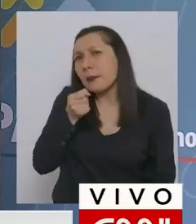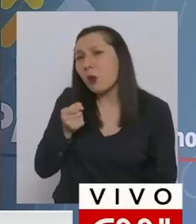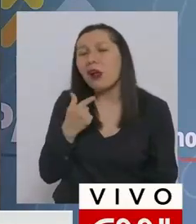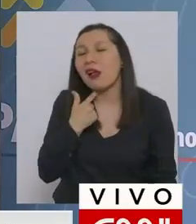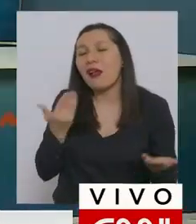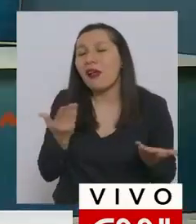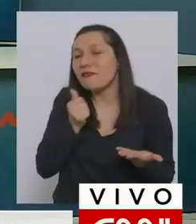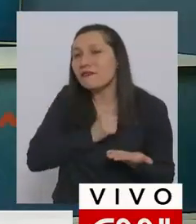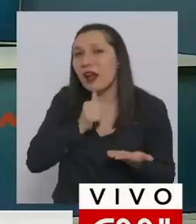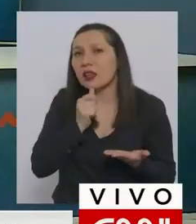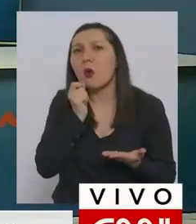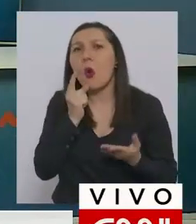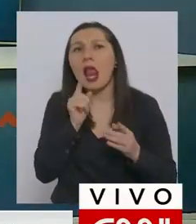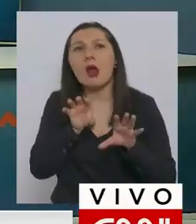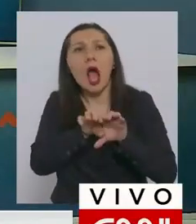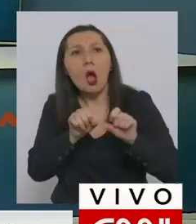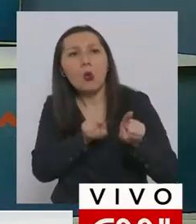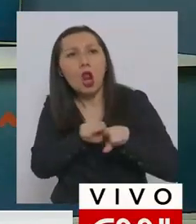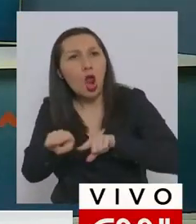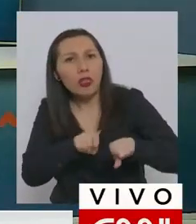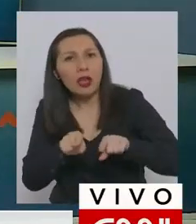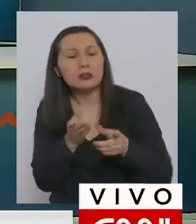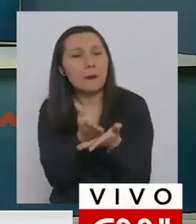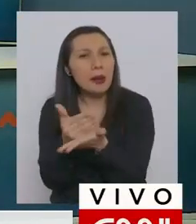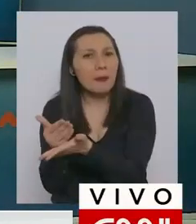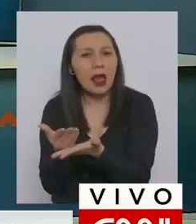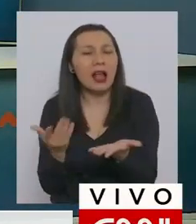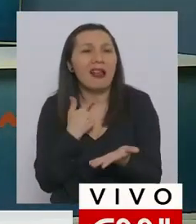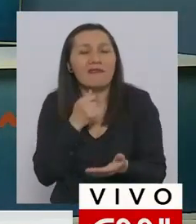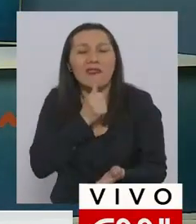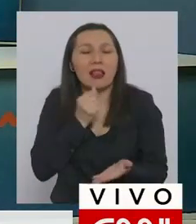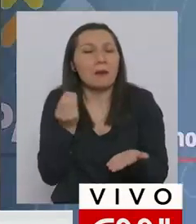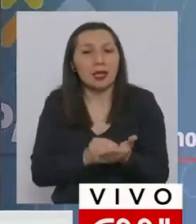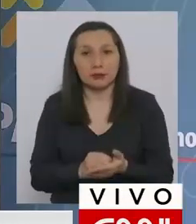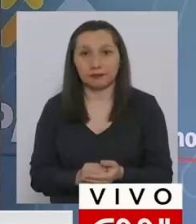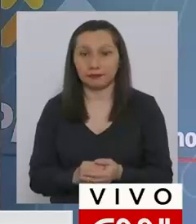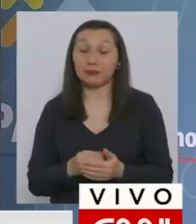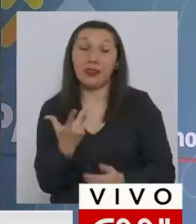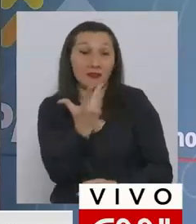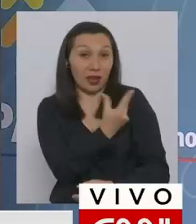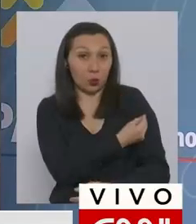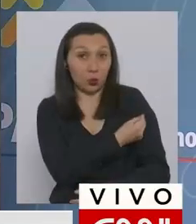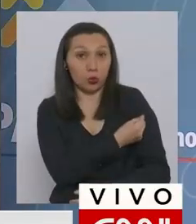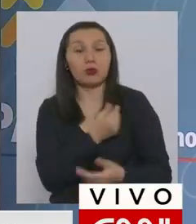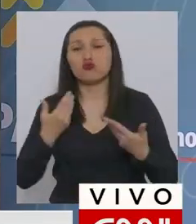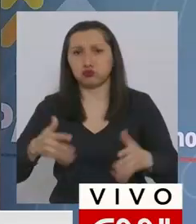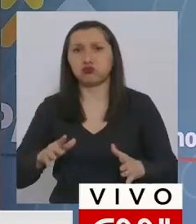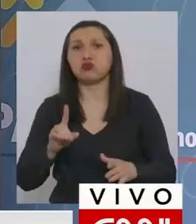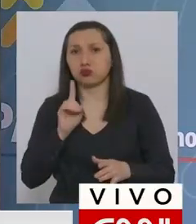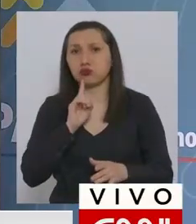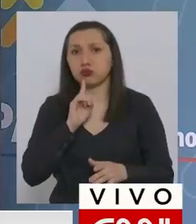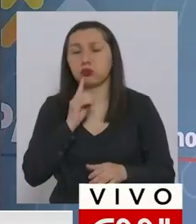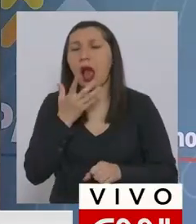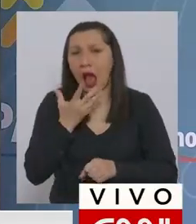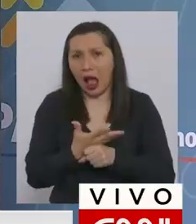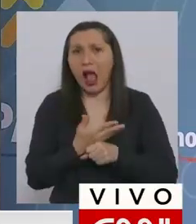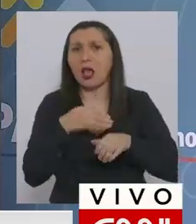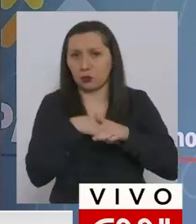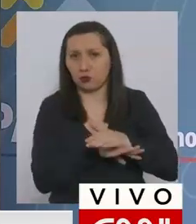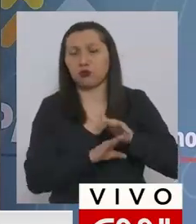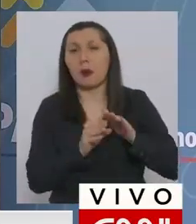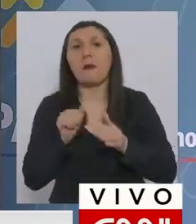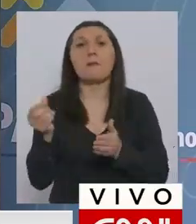dar anuncio a cuándo y cómo vamos a realizar el proceso de vacunación en esos niños. Esto es un trabajo que hay que